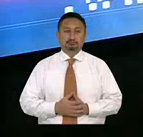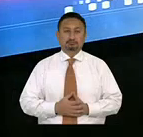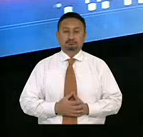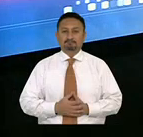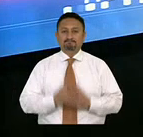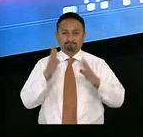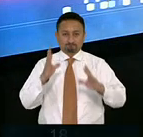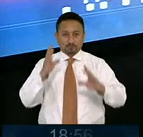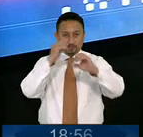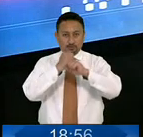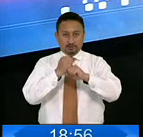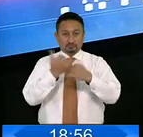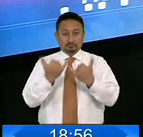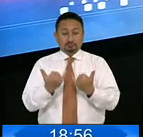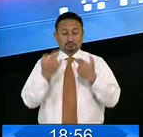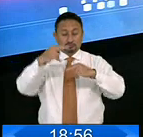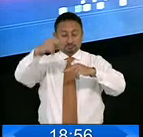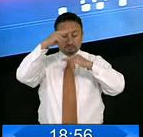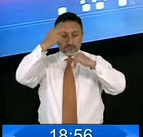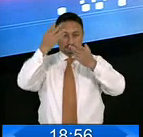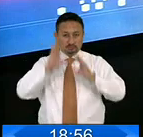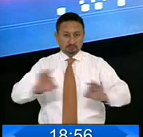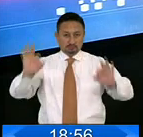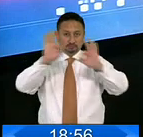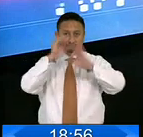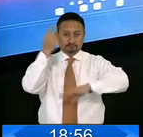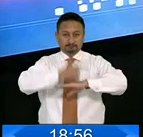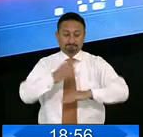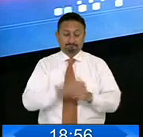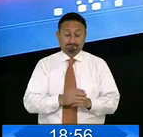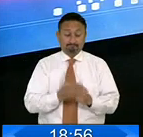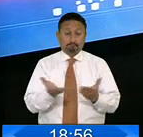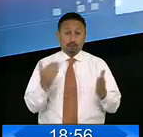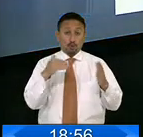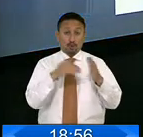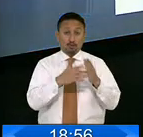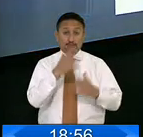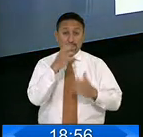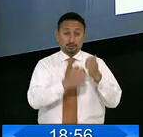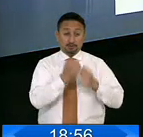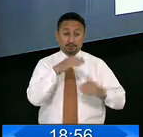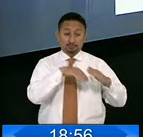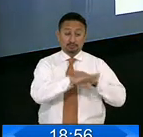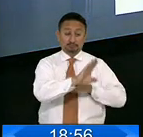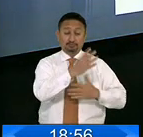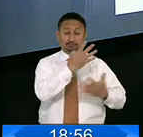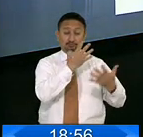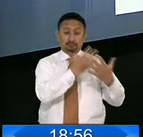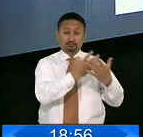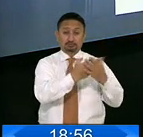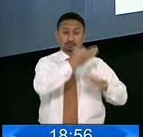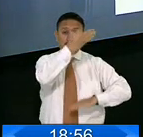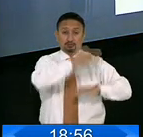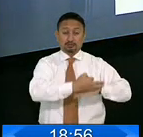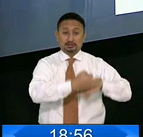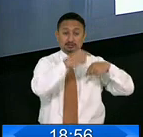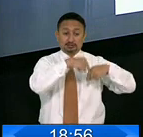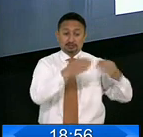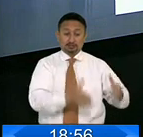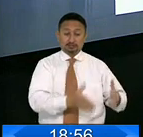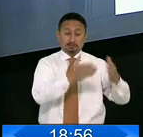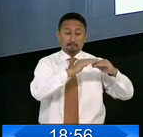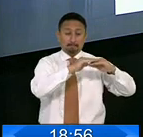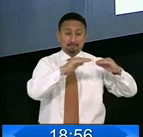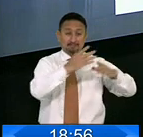muy buenas noches esto es lo más destacado del día un nuevo intento de amotinamiento se registró este lunes en el pabellón de mediana